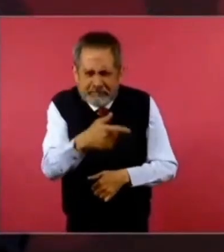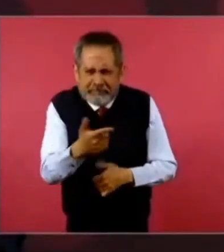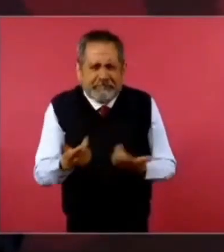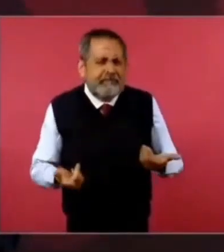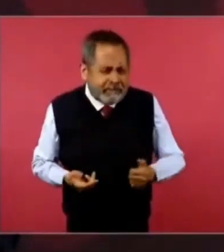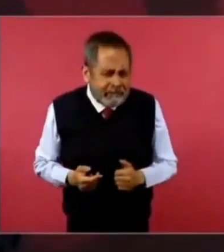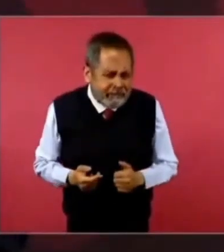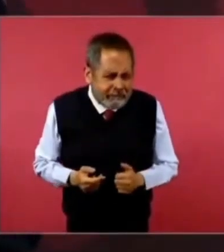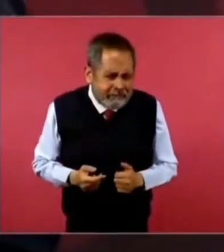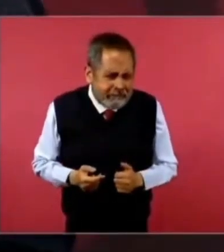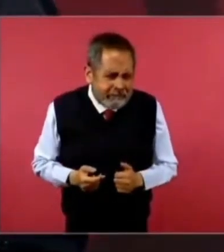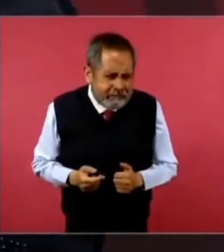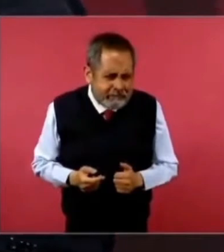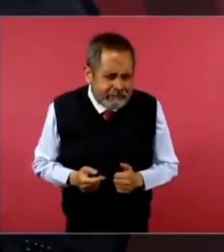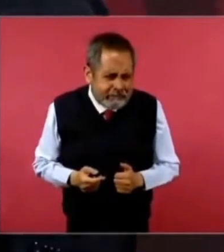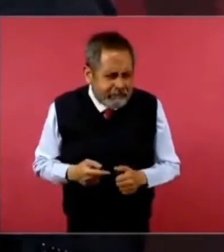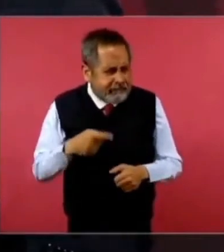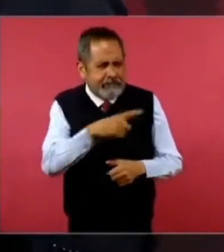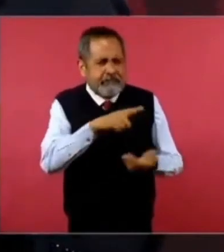ellos